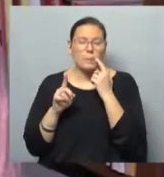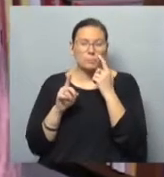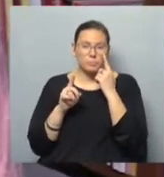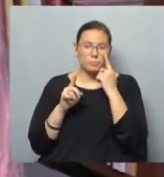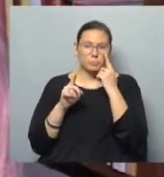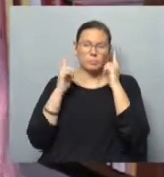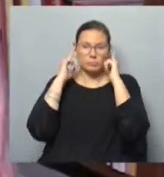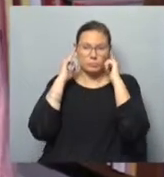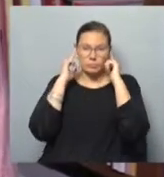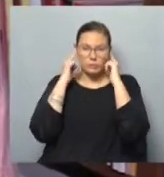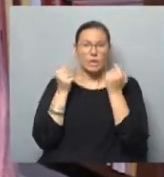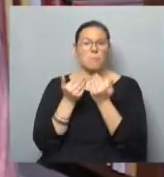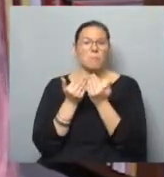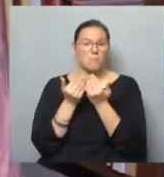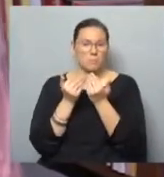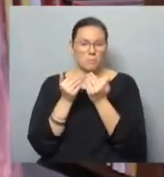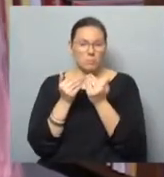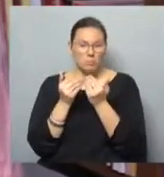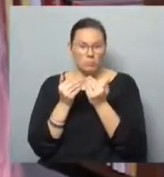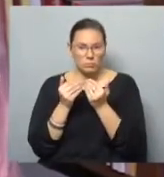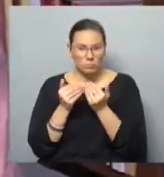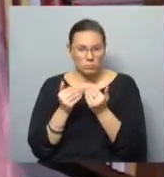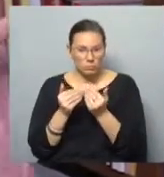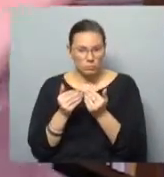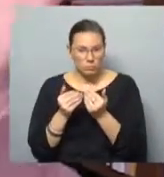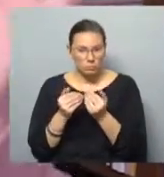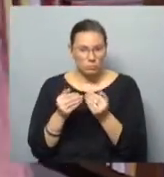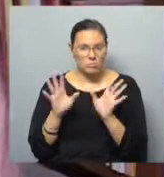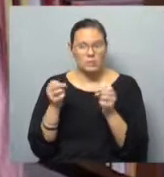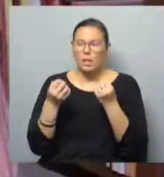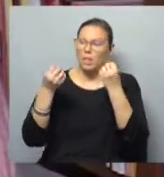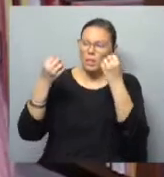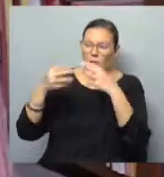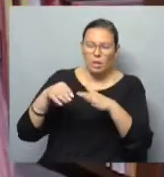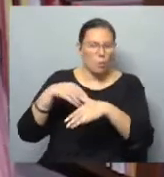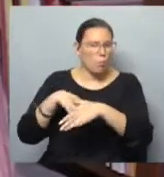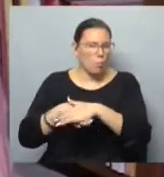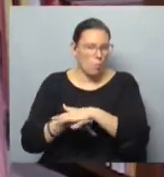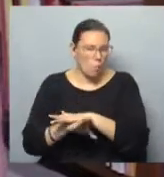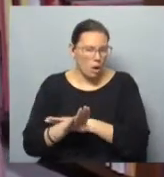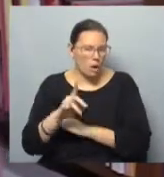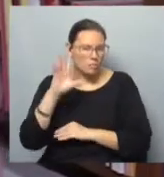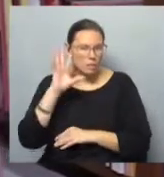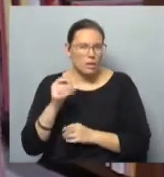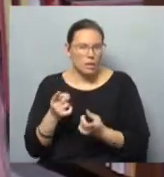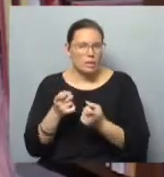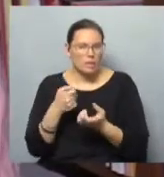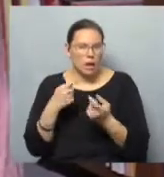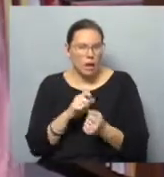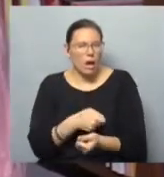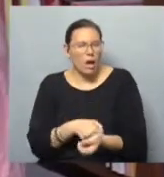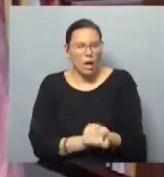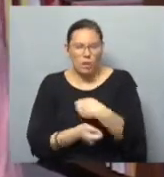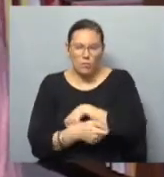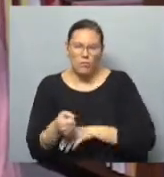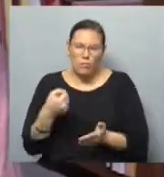Y bueno, la empecé, la dejé un tiempo porque me parecía que me exigía demasiado esfuerzo. Yo